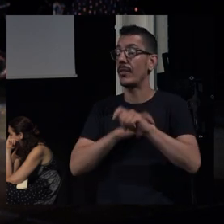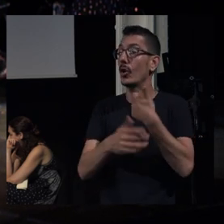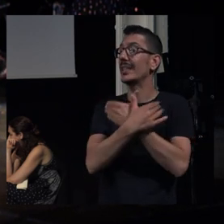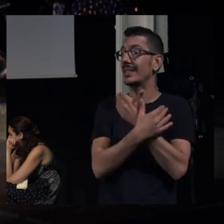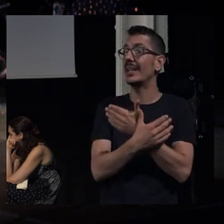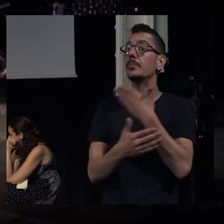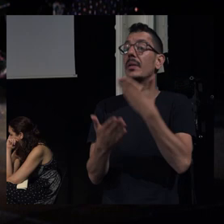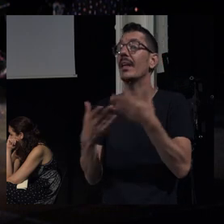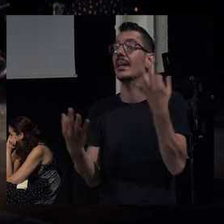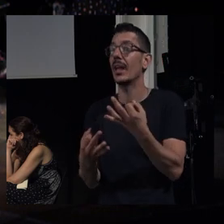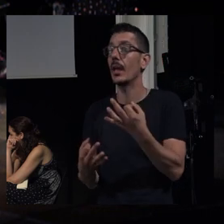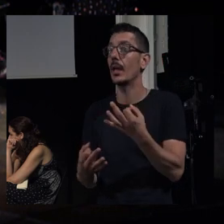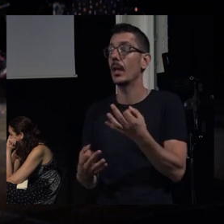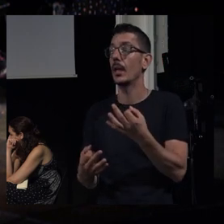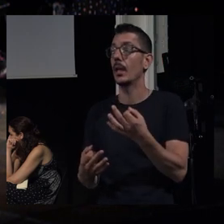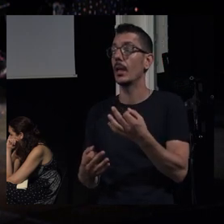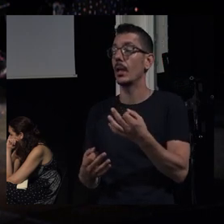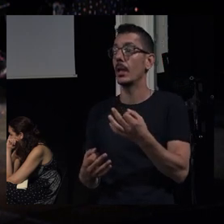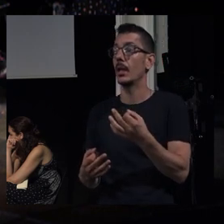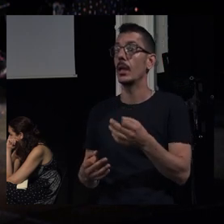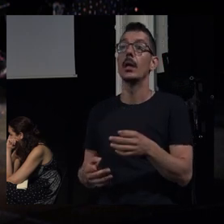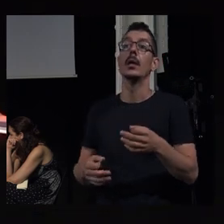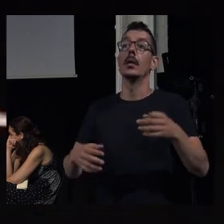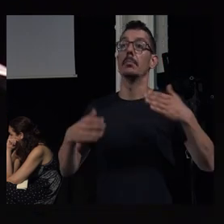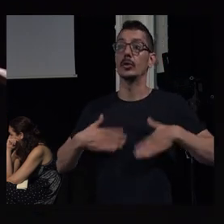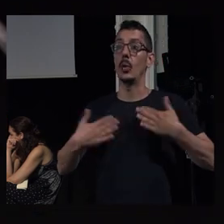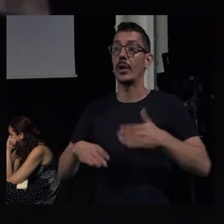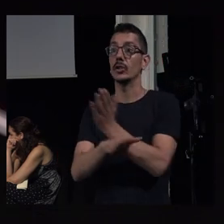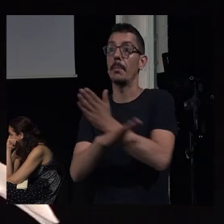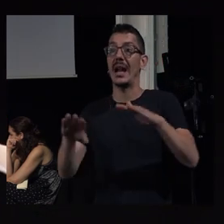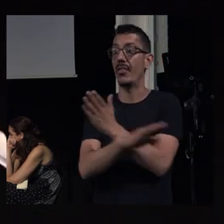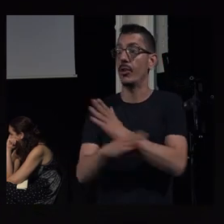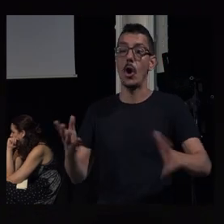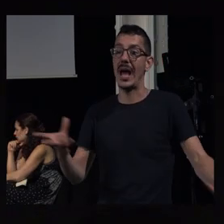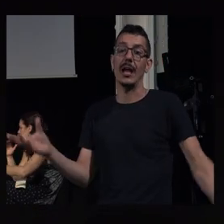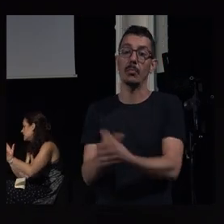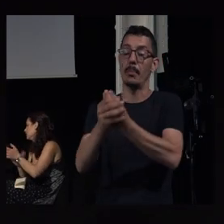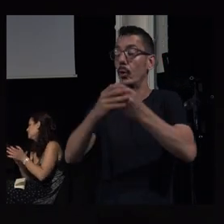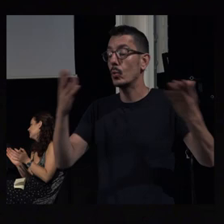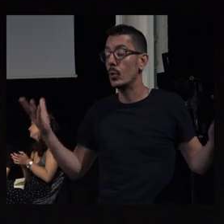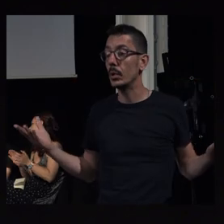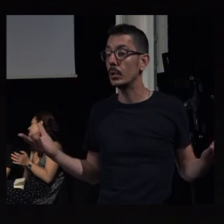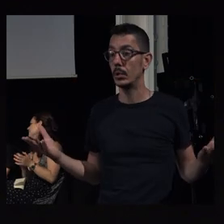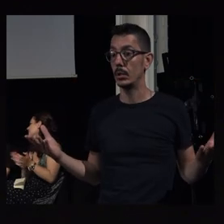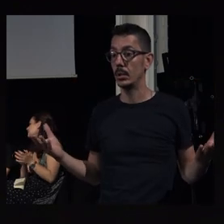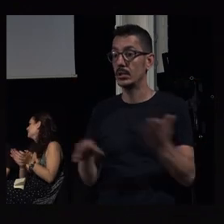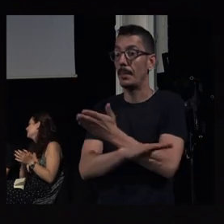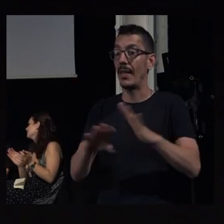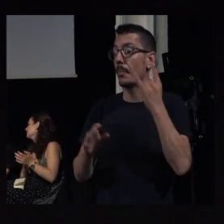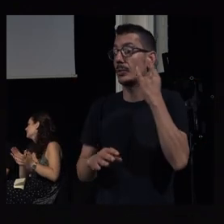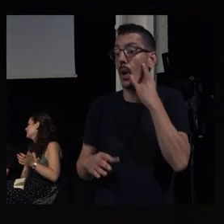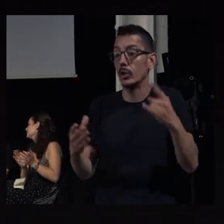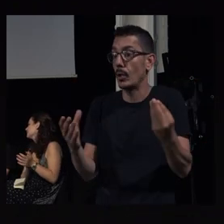pidiendo estas cosas? A la mierda en la separación de los vestuarios, que es una política mucho más, claro. Sí.